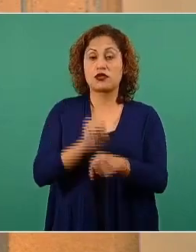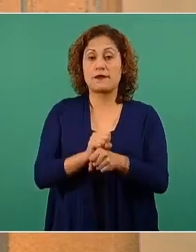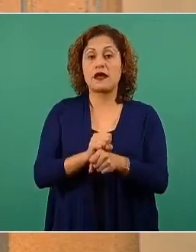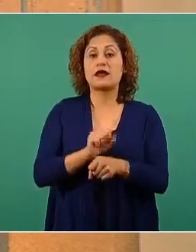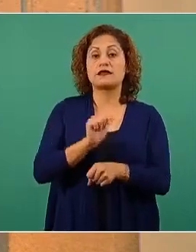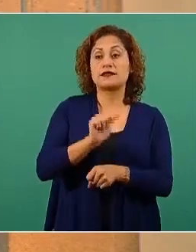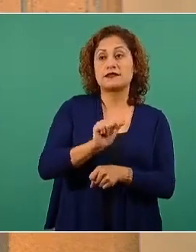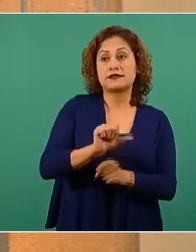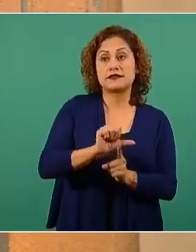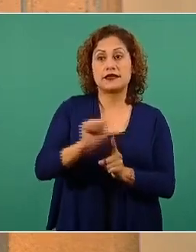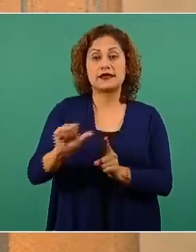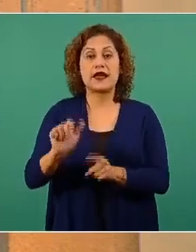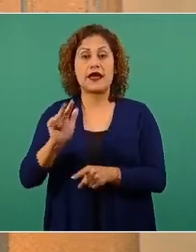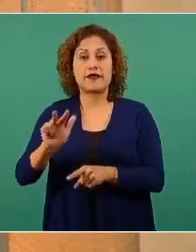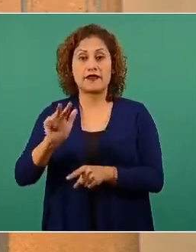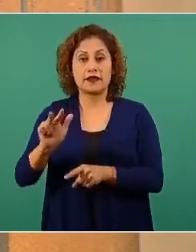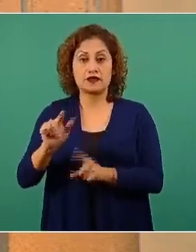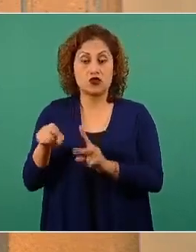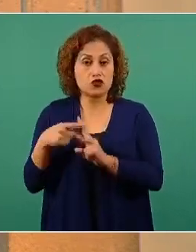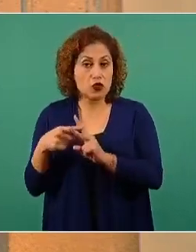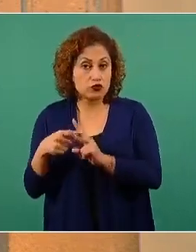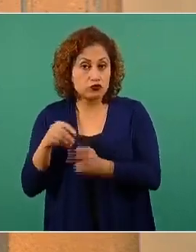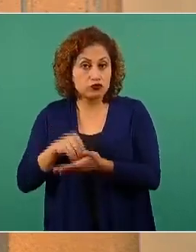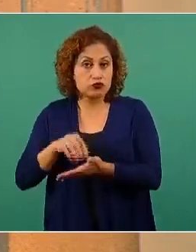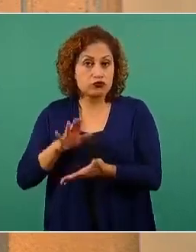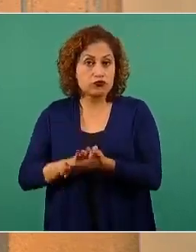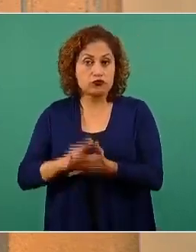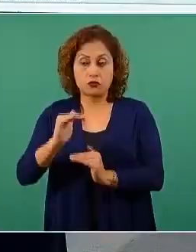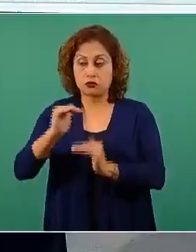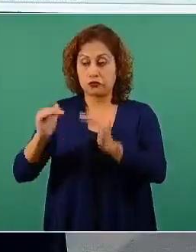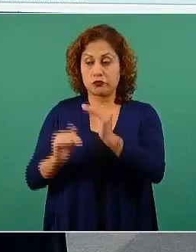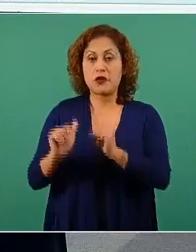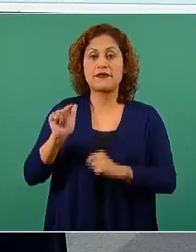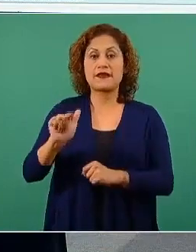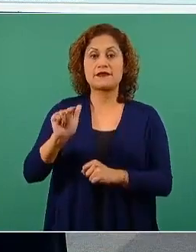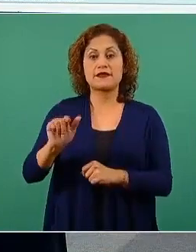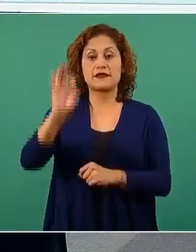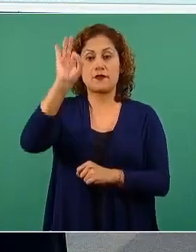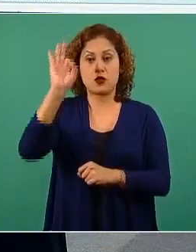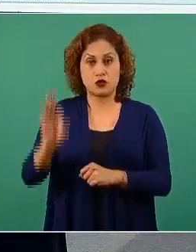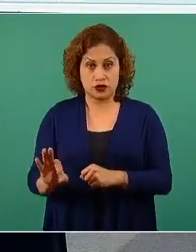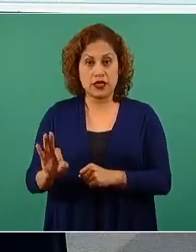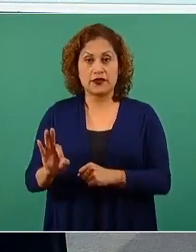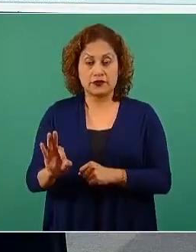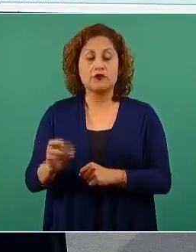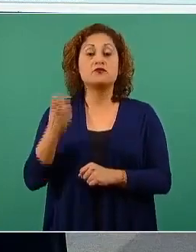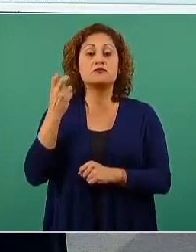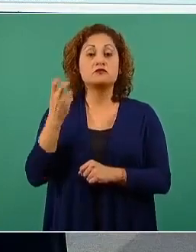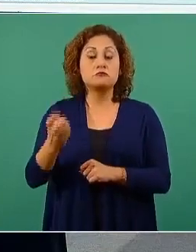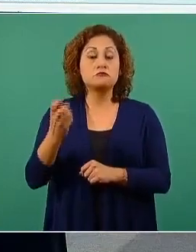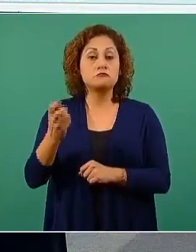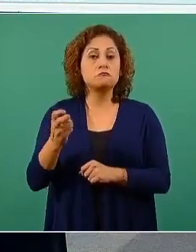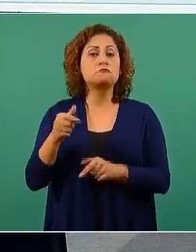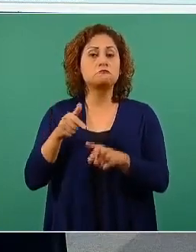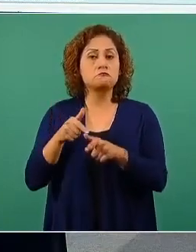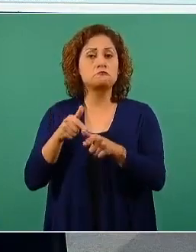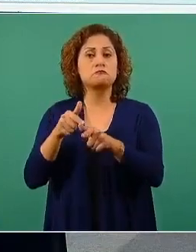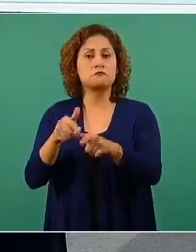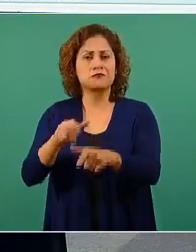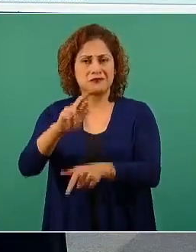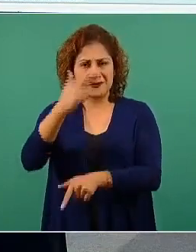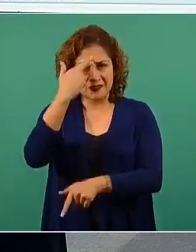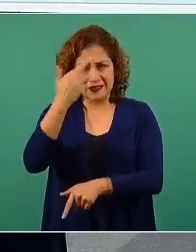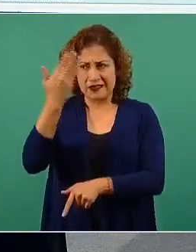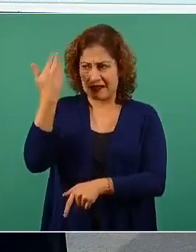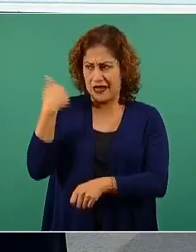17 y la 18, todavía un descenso de menos 17%, el cual se ha mantenido constante. Recordemos que abrimos la semana con menos 20,